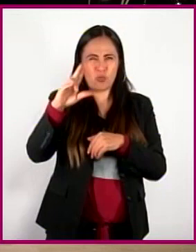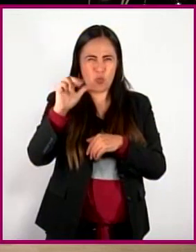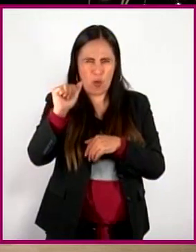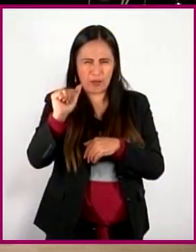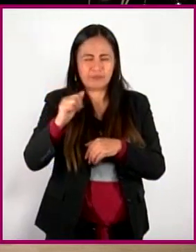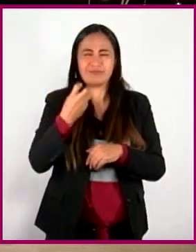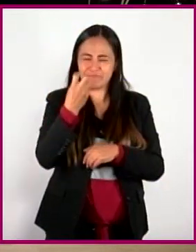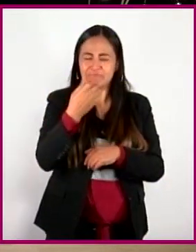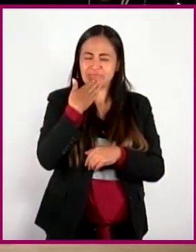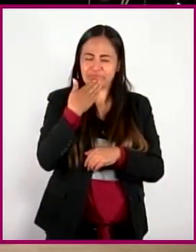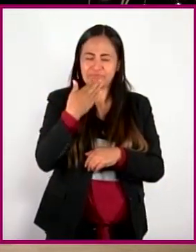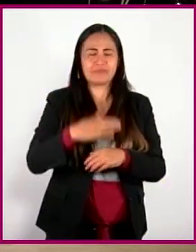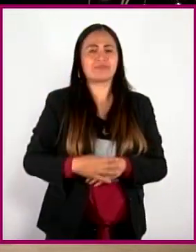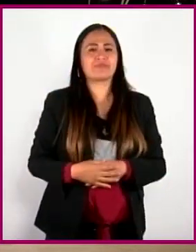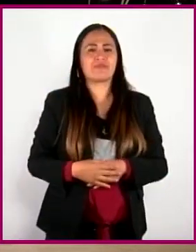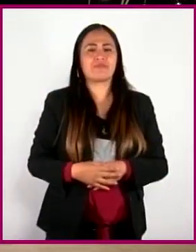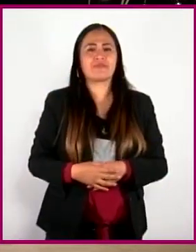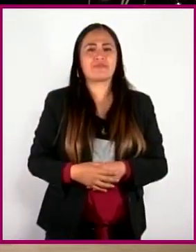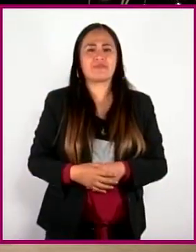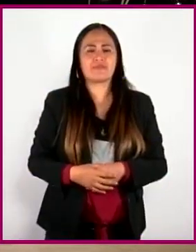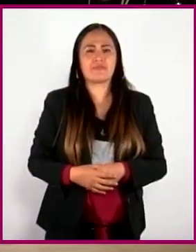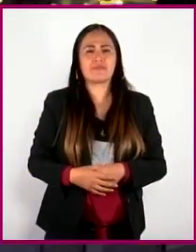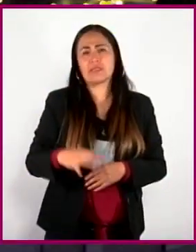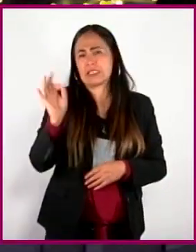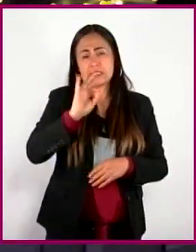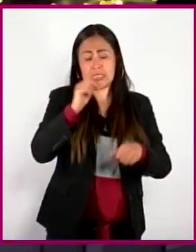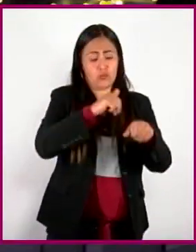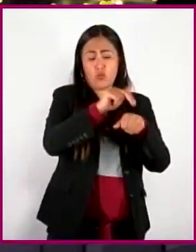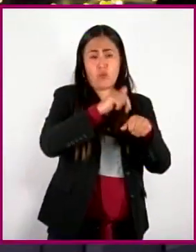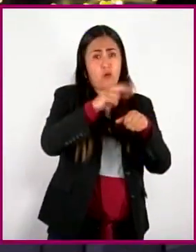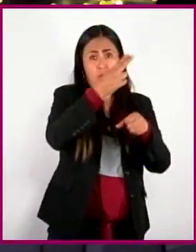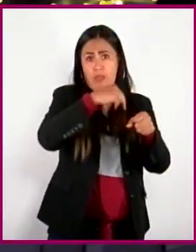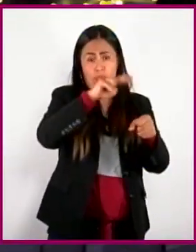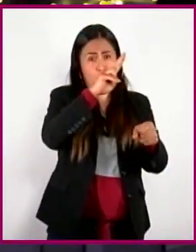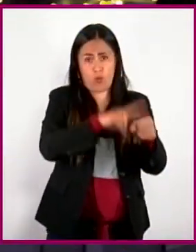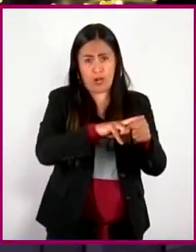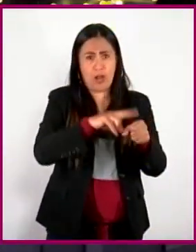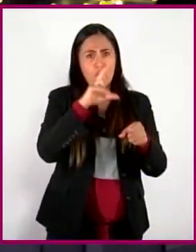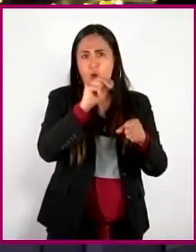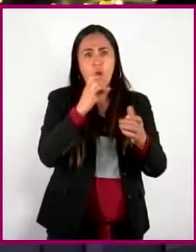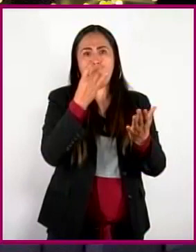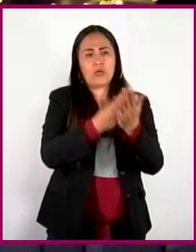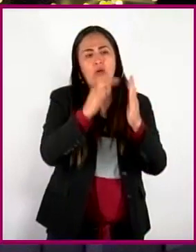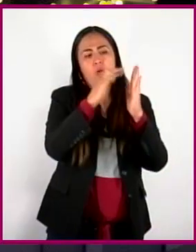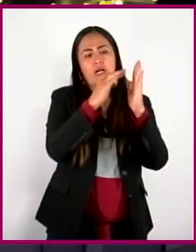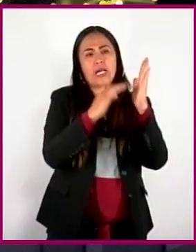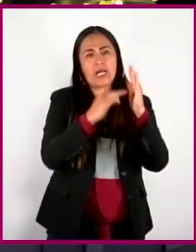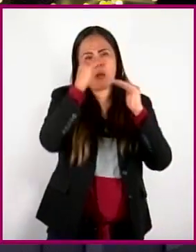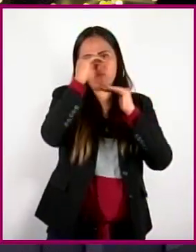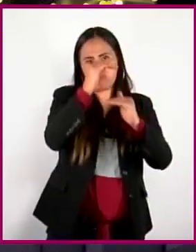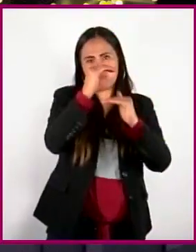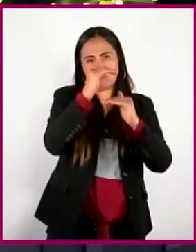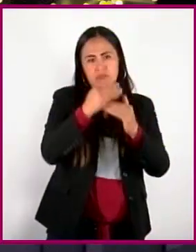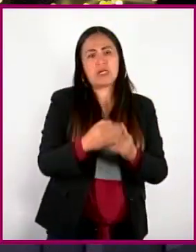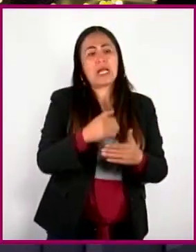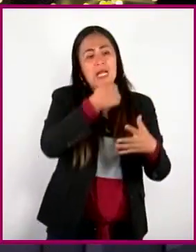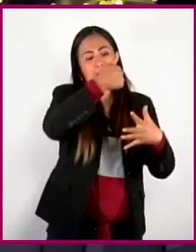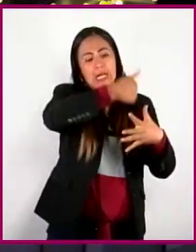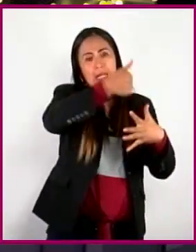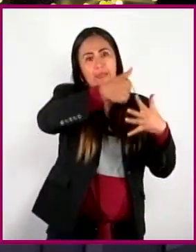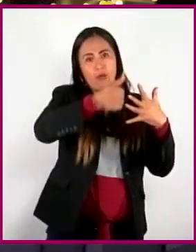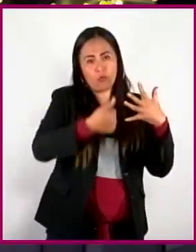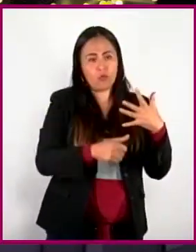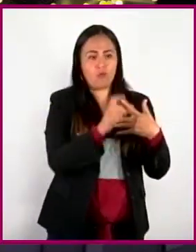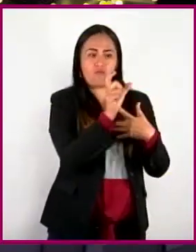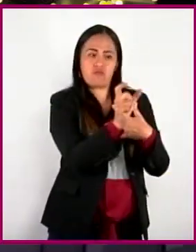Se me ocurre que en lugar de considerar cualquier número natural, nos restringamos a números que cumplan que cada una de sus